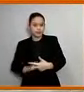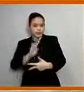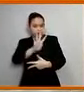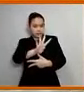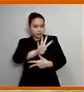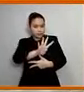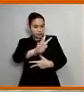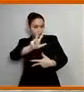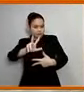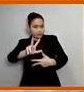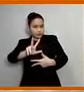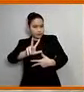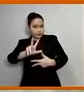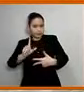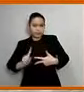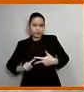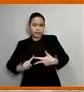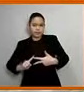33, segundo número.